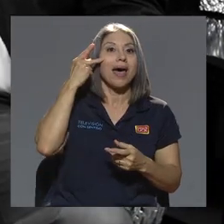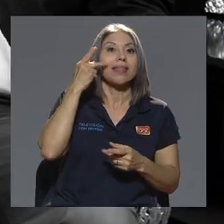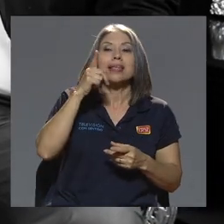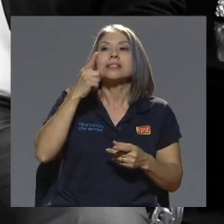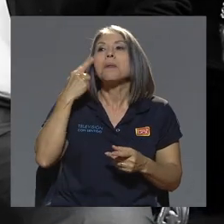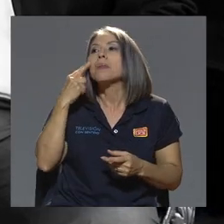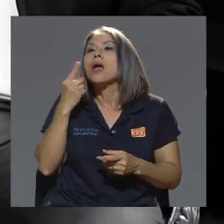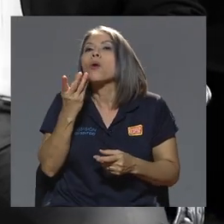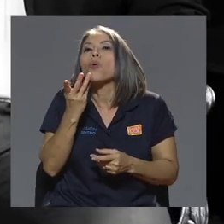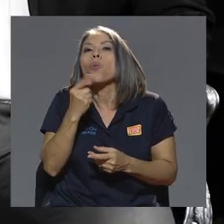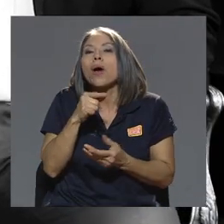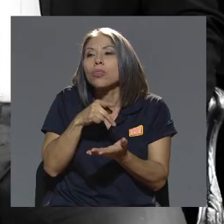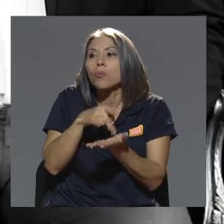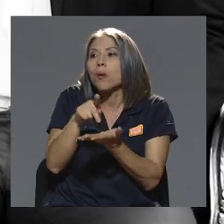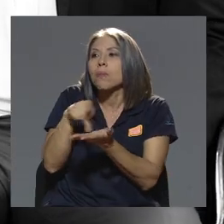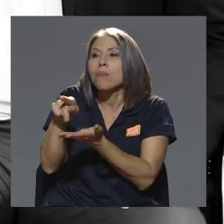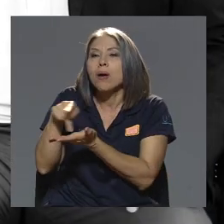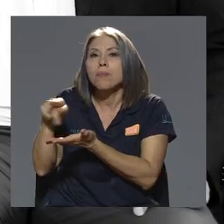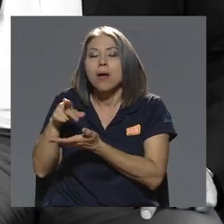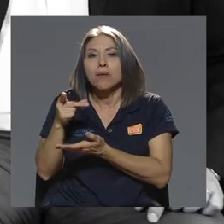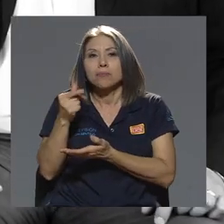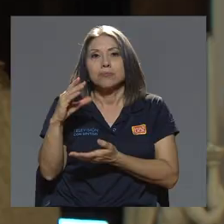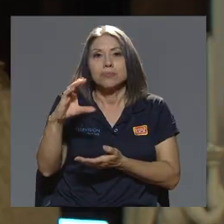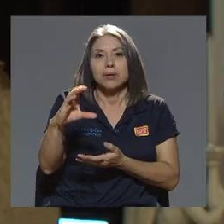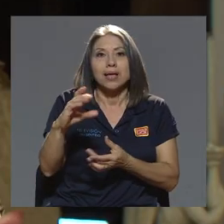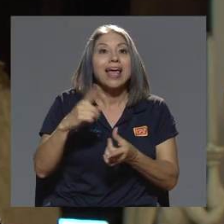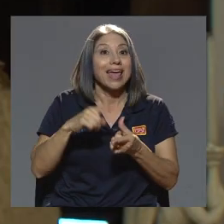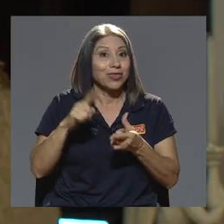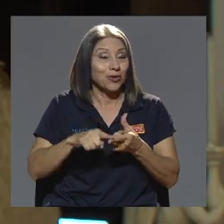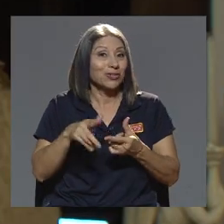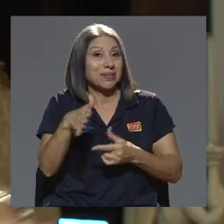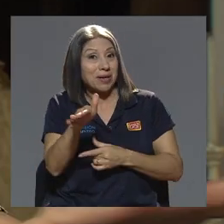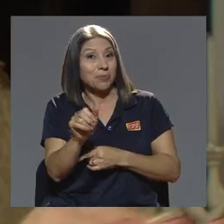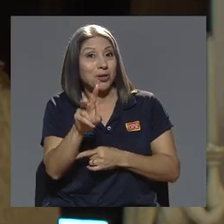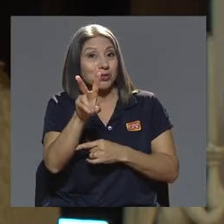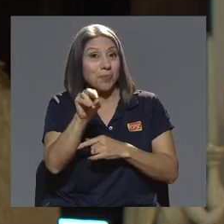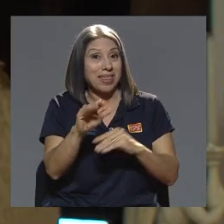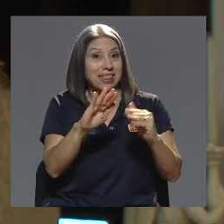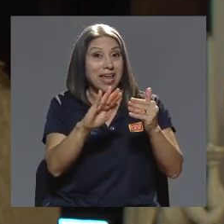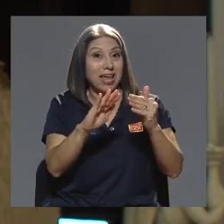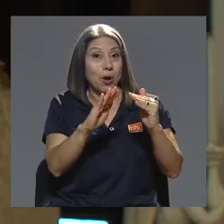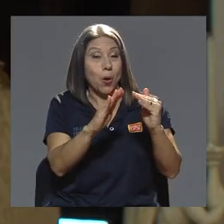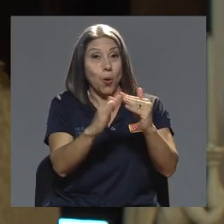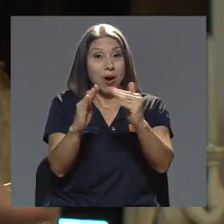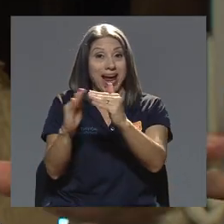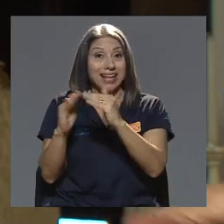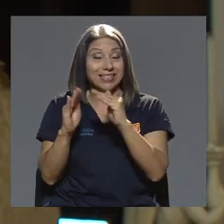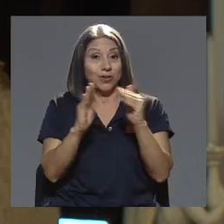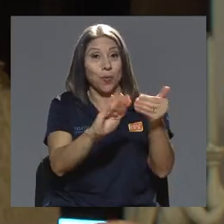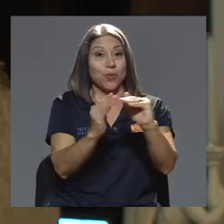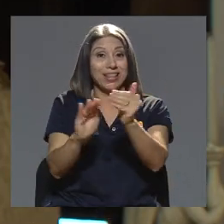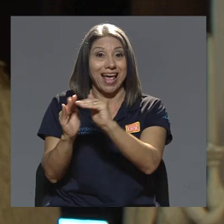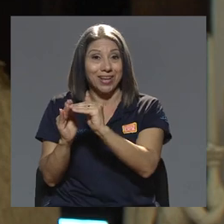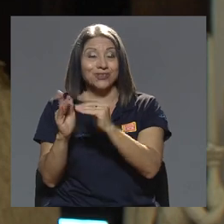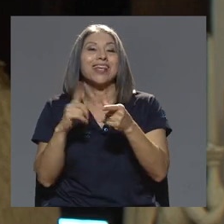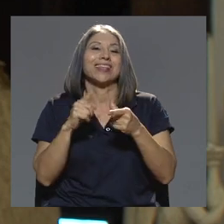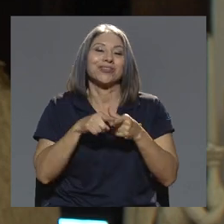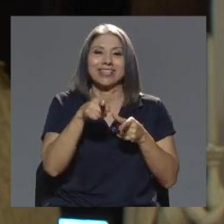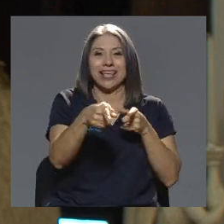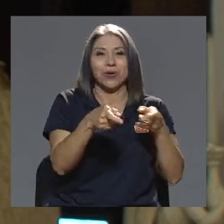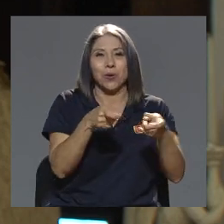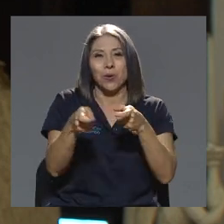20 hogares comunitarios por comunidad, pues había un control de precios también, ¿verdad? Automático se daba. ¿Quién cobraba más, quién cobraba